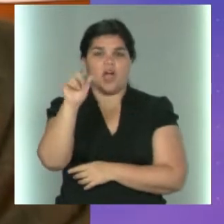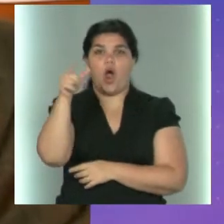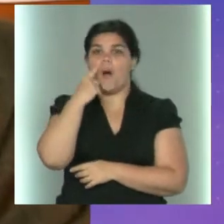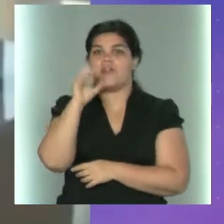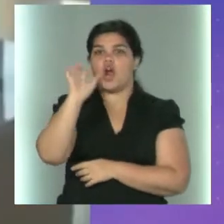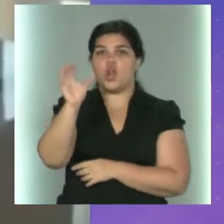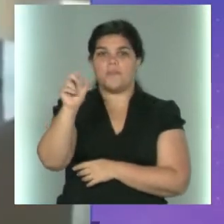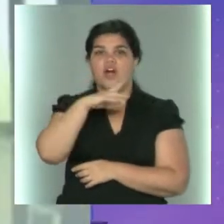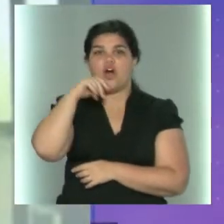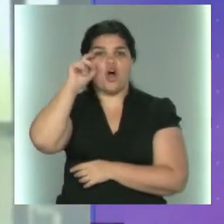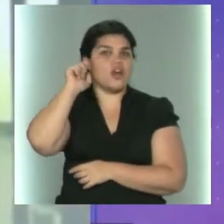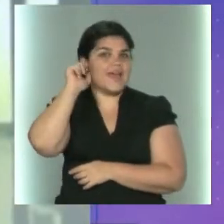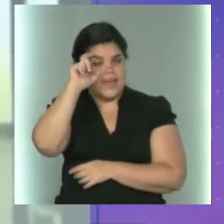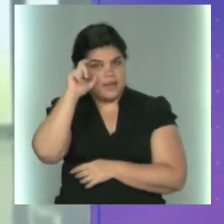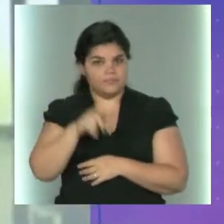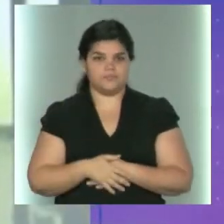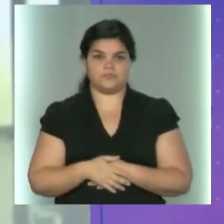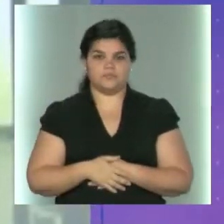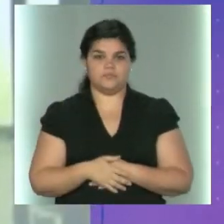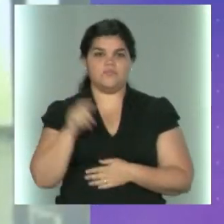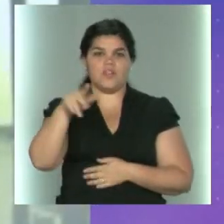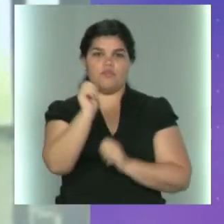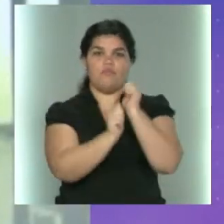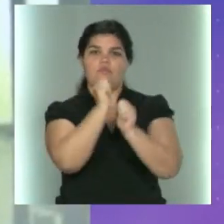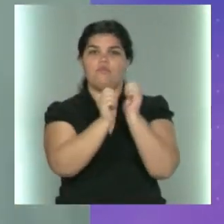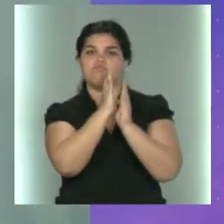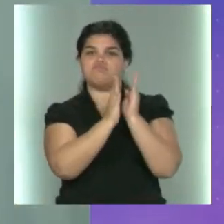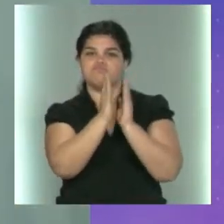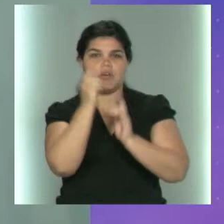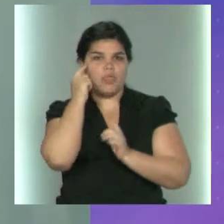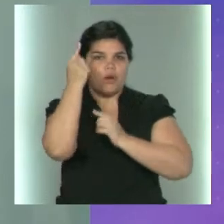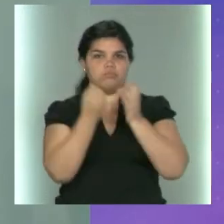Jorge Reynolds. Media Lab en el MIT es una fábrica de ideas.